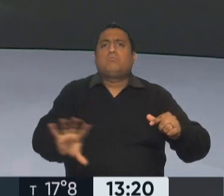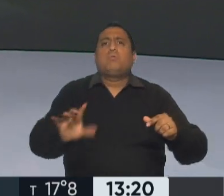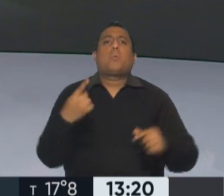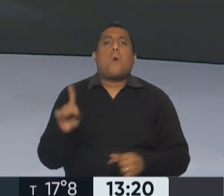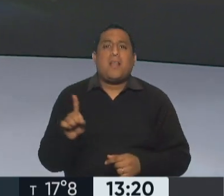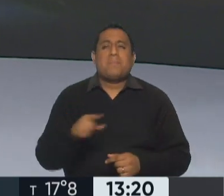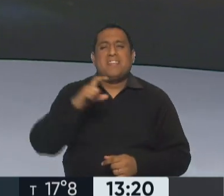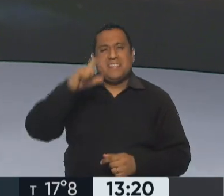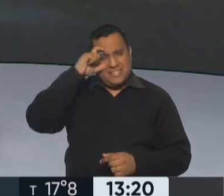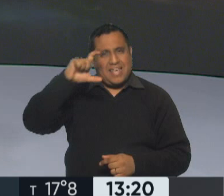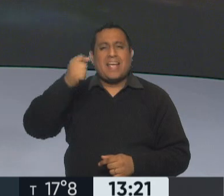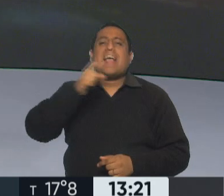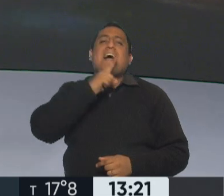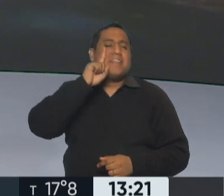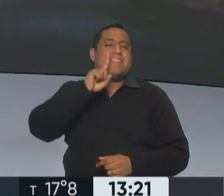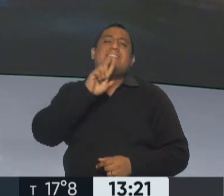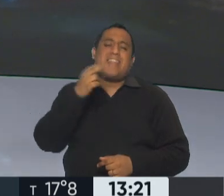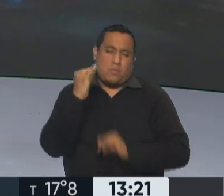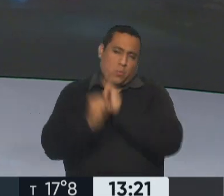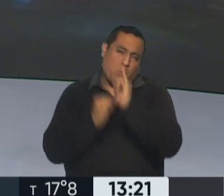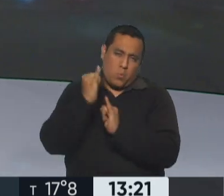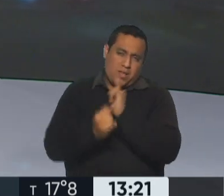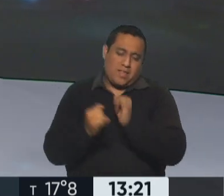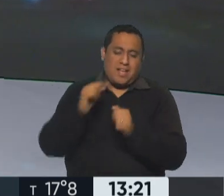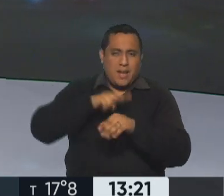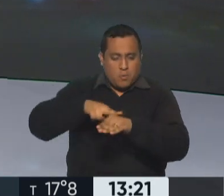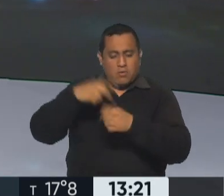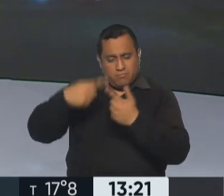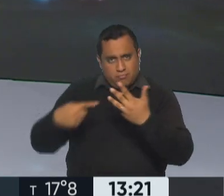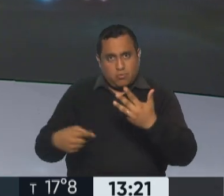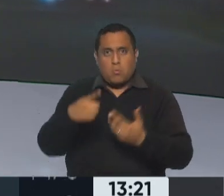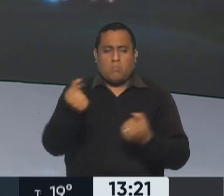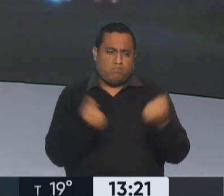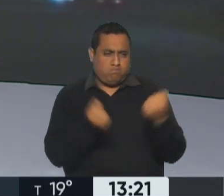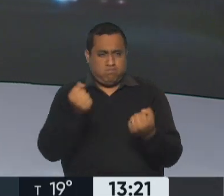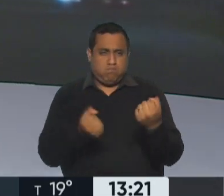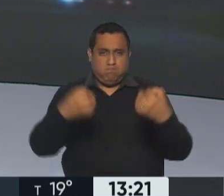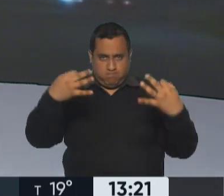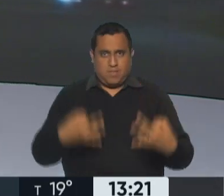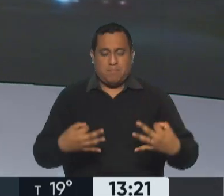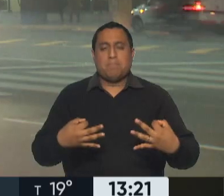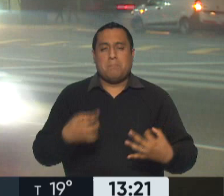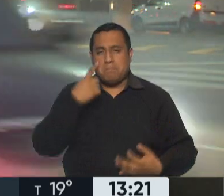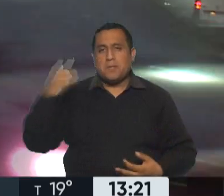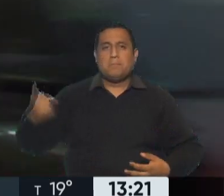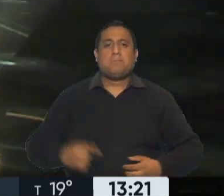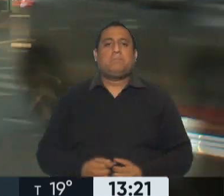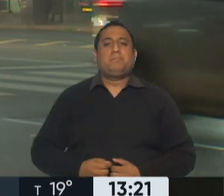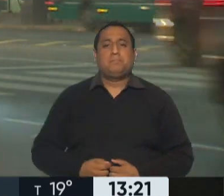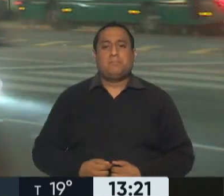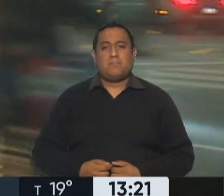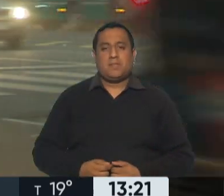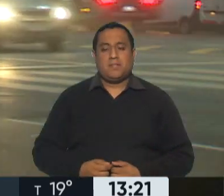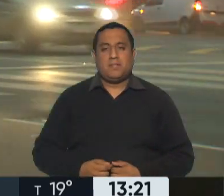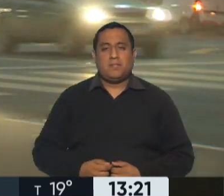da buenos consejos y sugerencias para preservar el buen conducir a la hora de salir a la calle. La